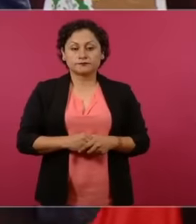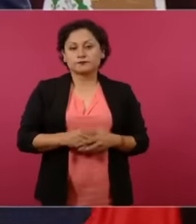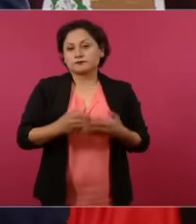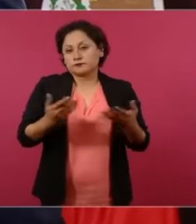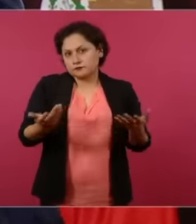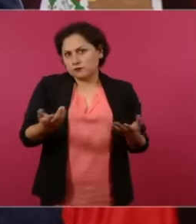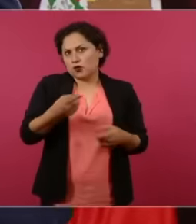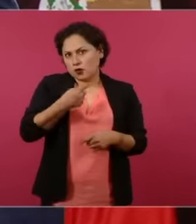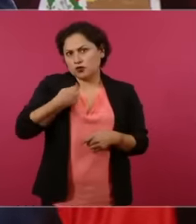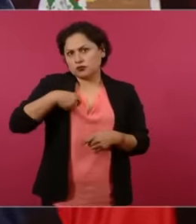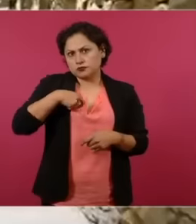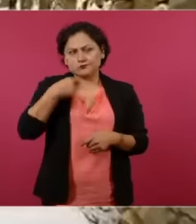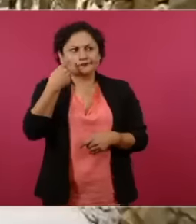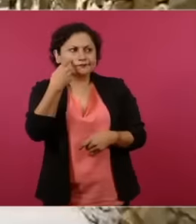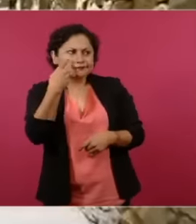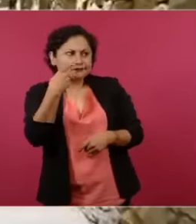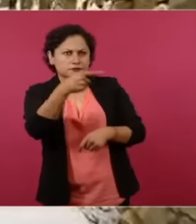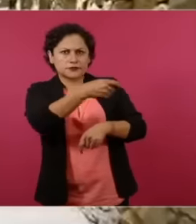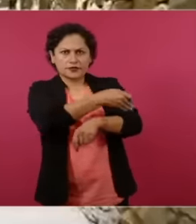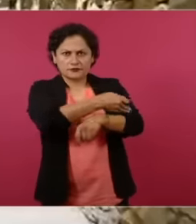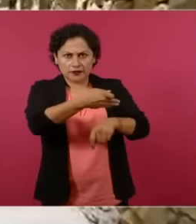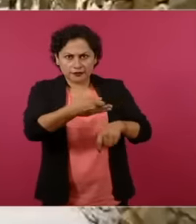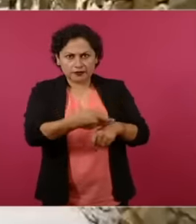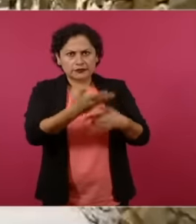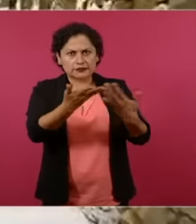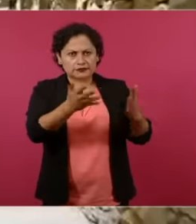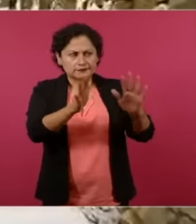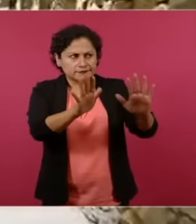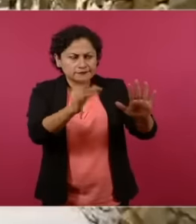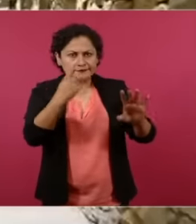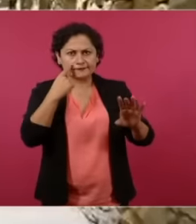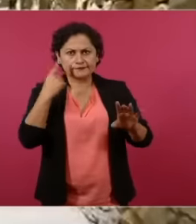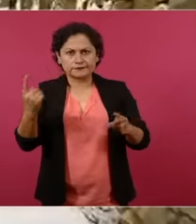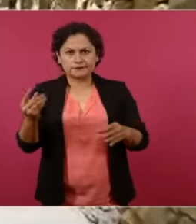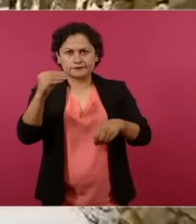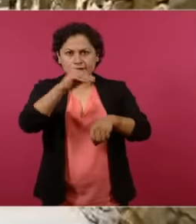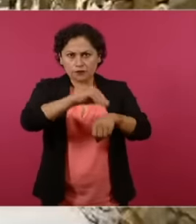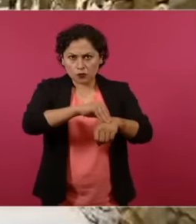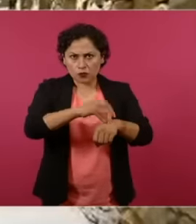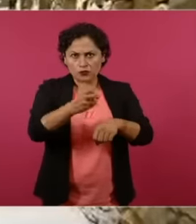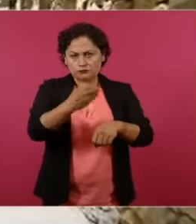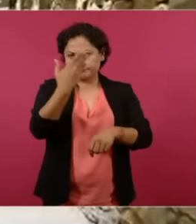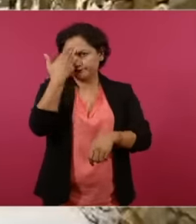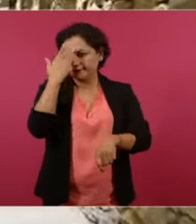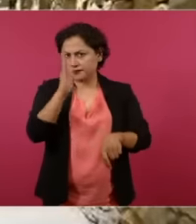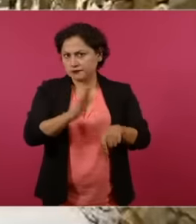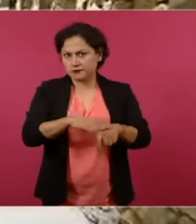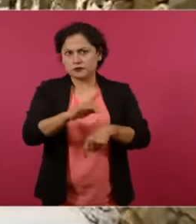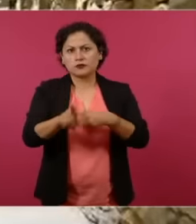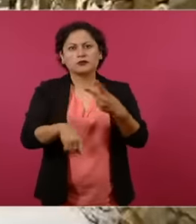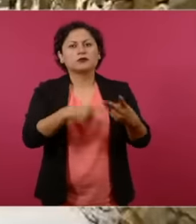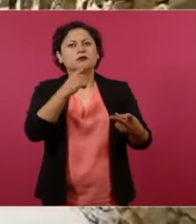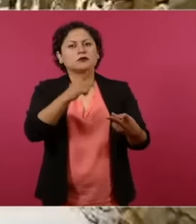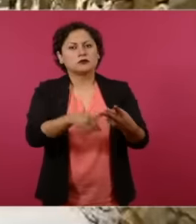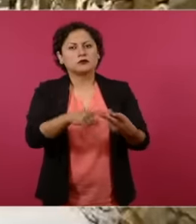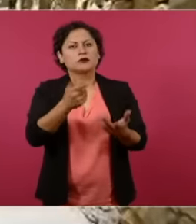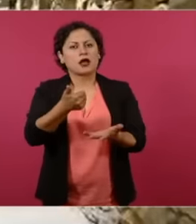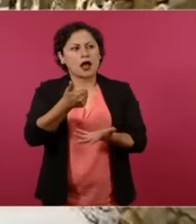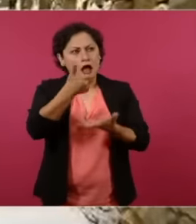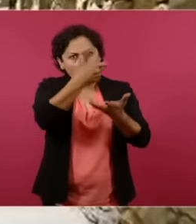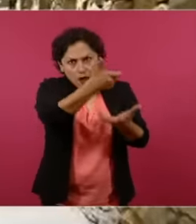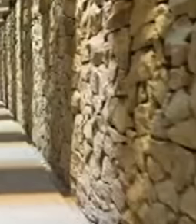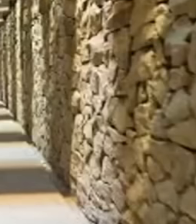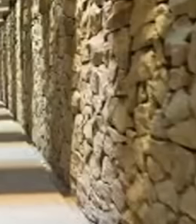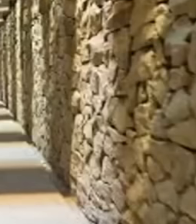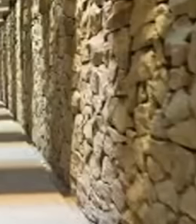Para más las indemnizaciones y vivienda y el apoyo urbano y todo. Pero sí.